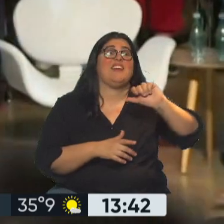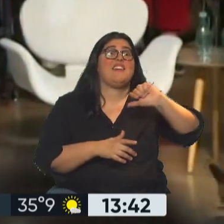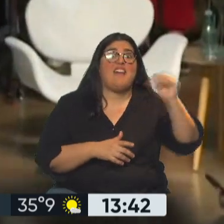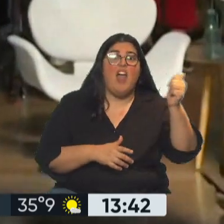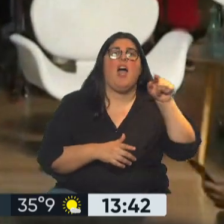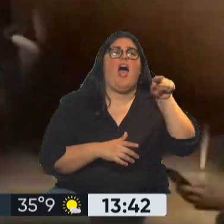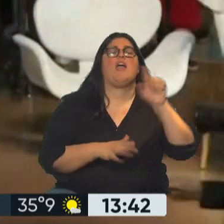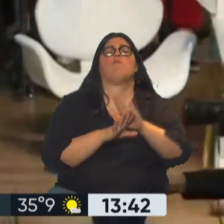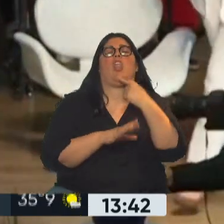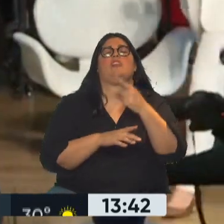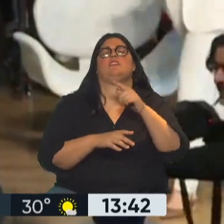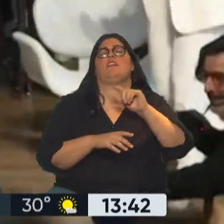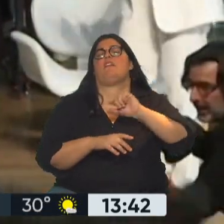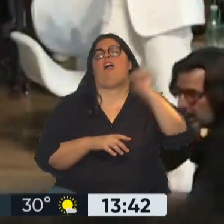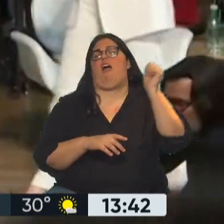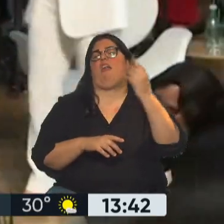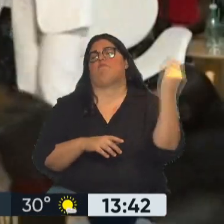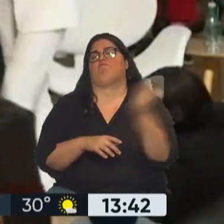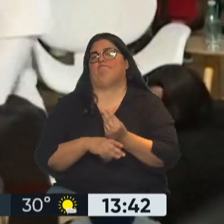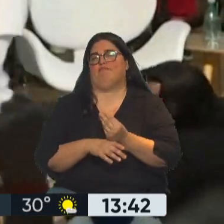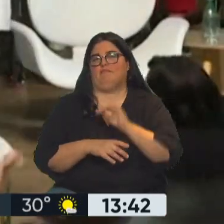este estado particularmente, donde, al menos,